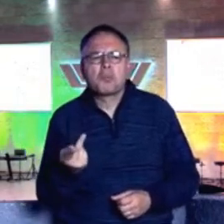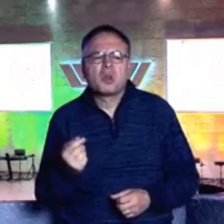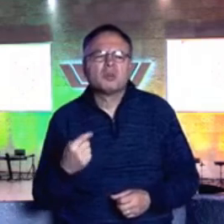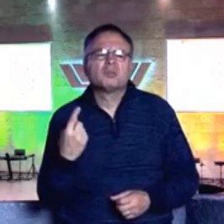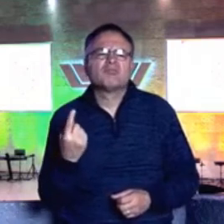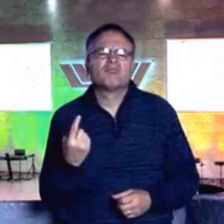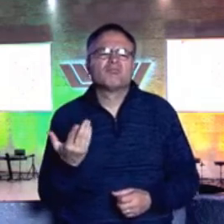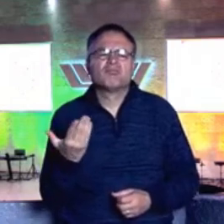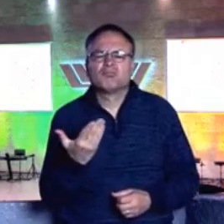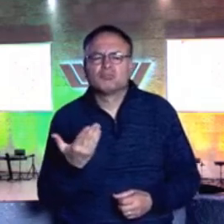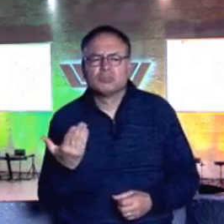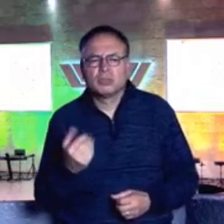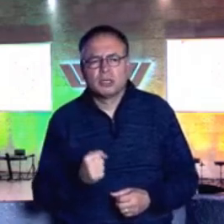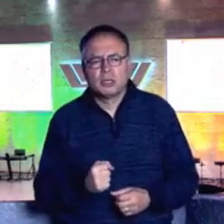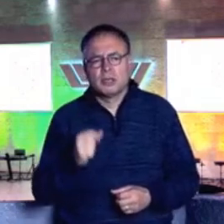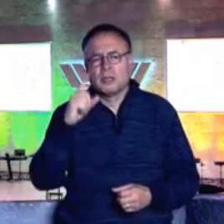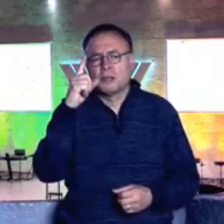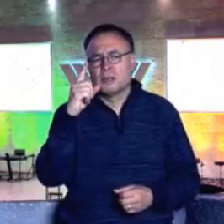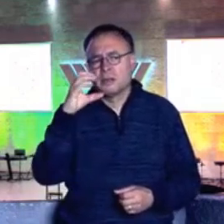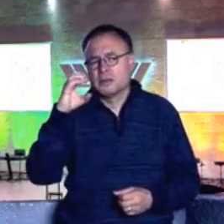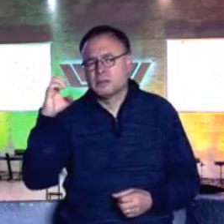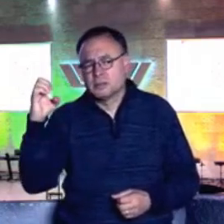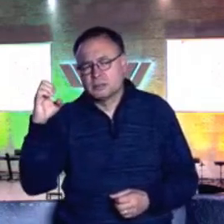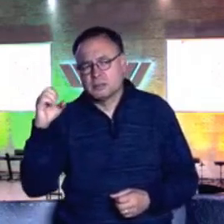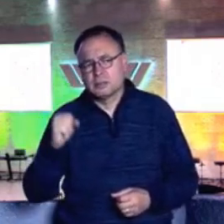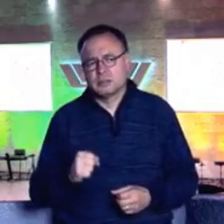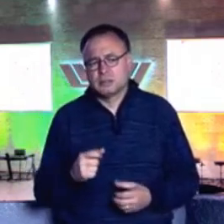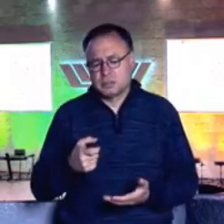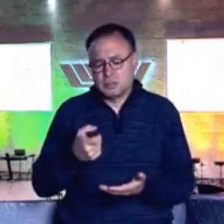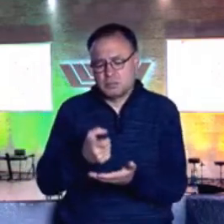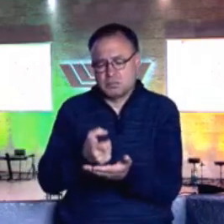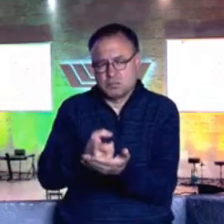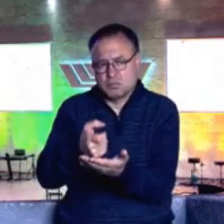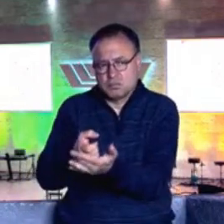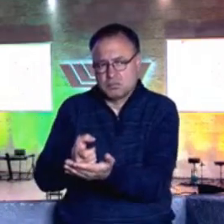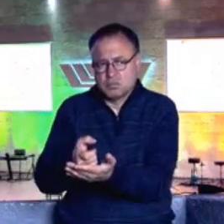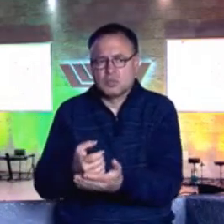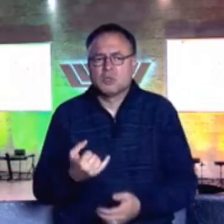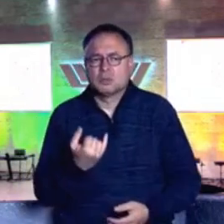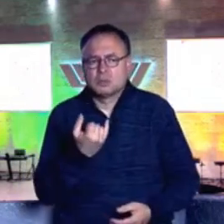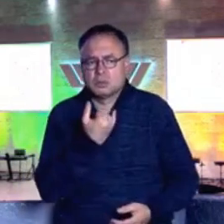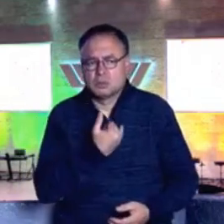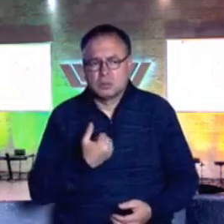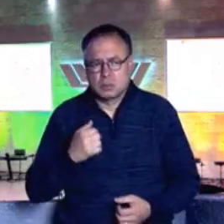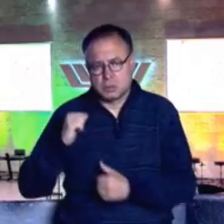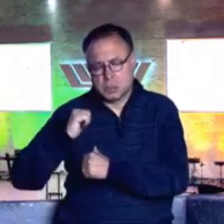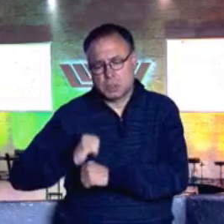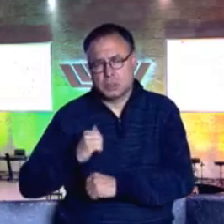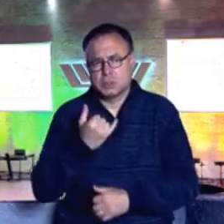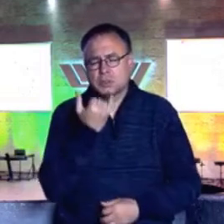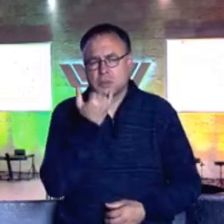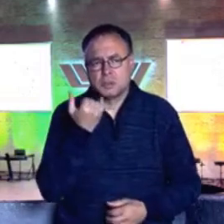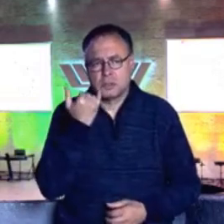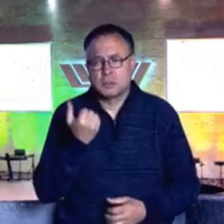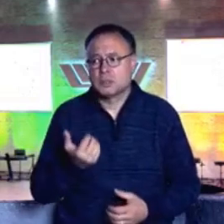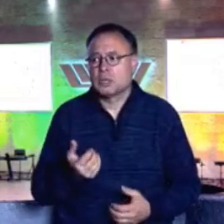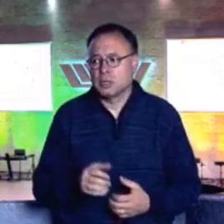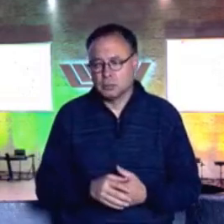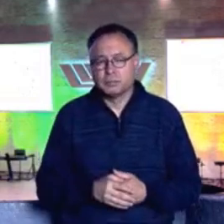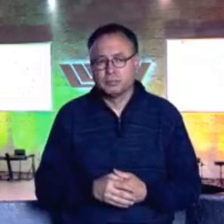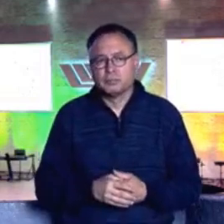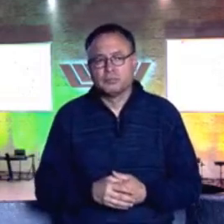talentos que le he dado al ejército de Israel y el varón de Dios le respondió Qué